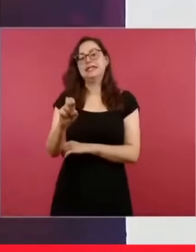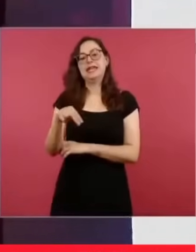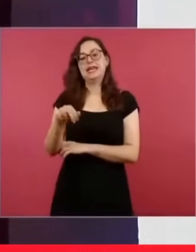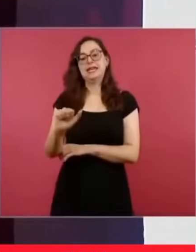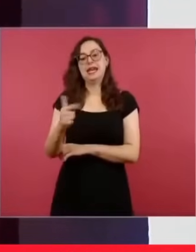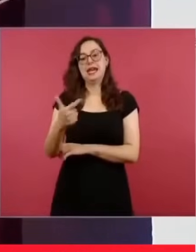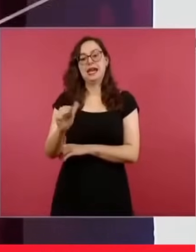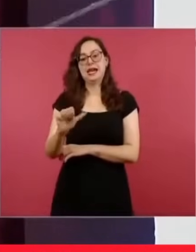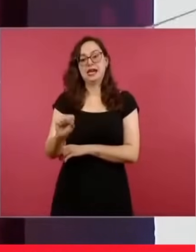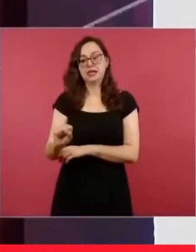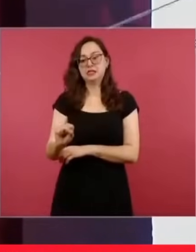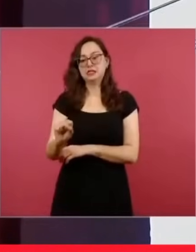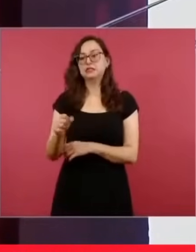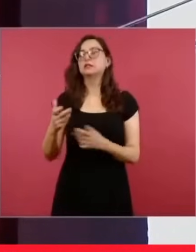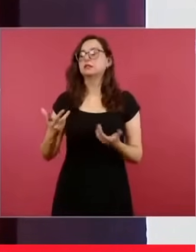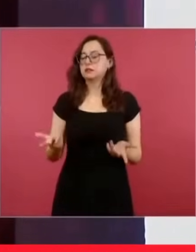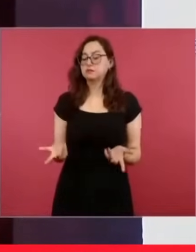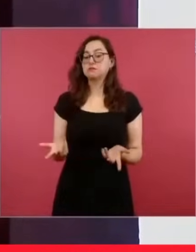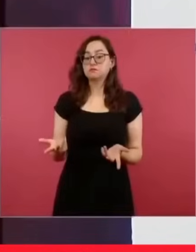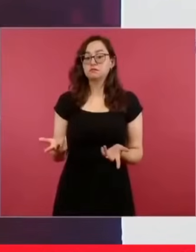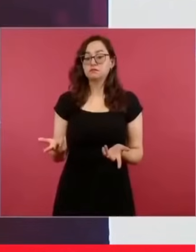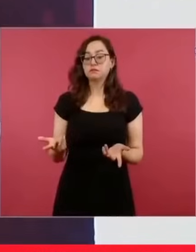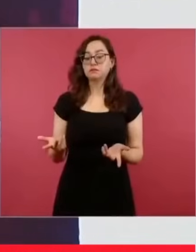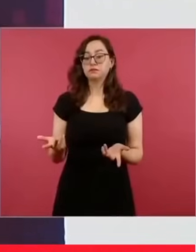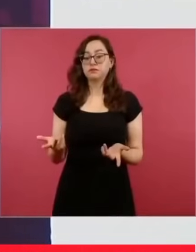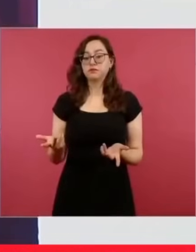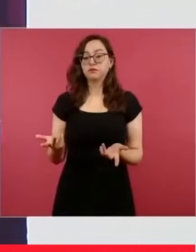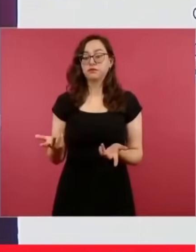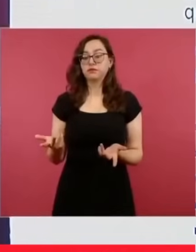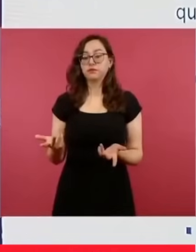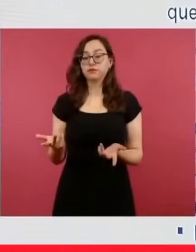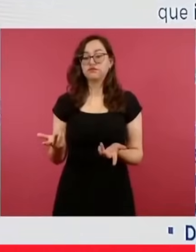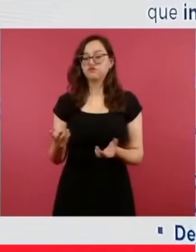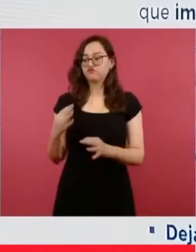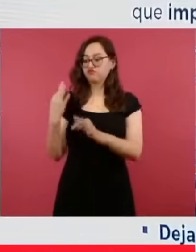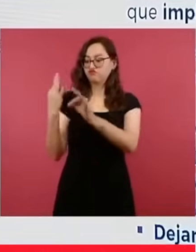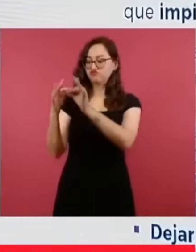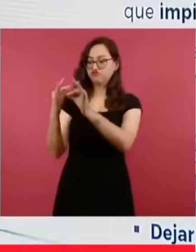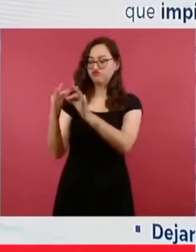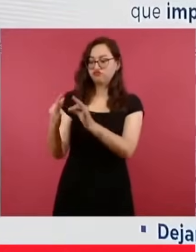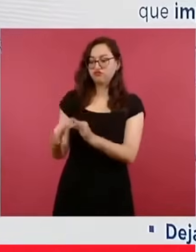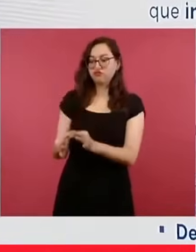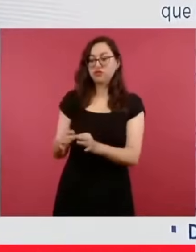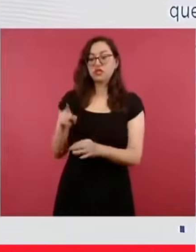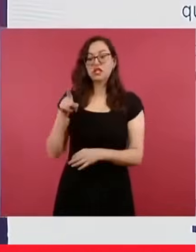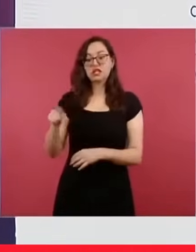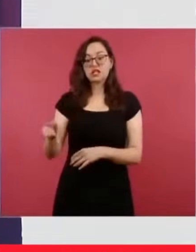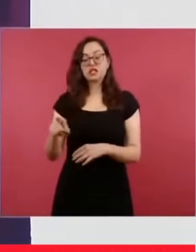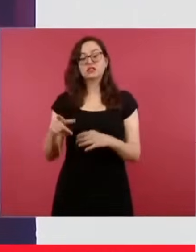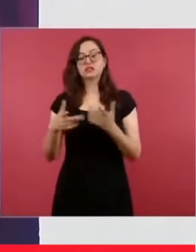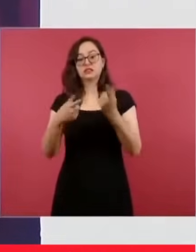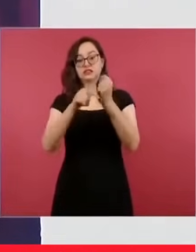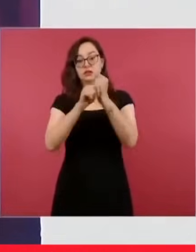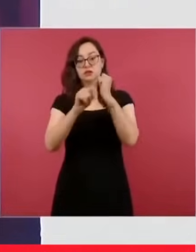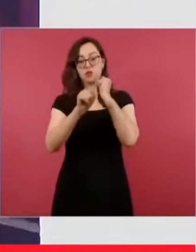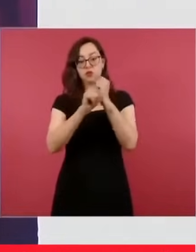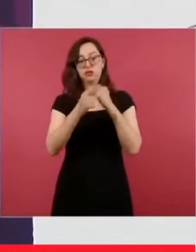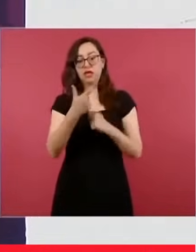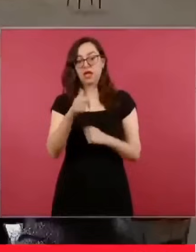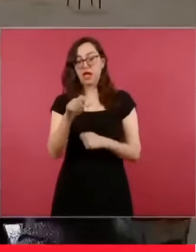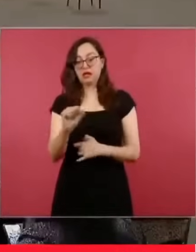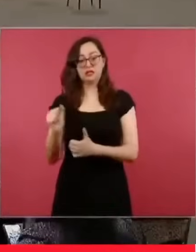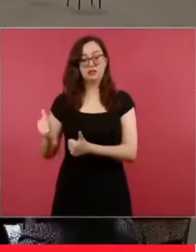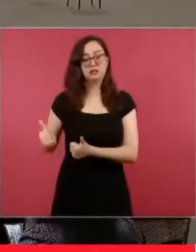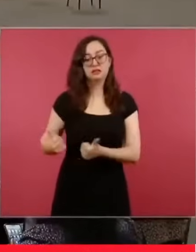gracias a una debida diligencia, impidió que se renovara el transporte de gas, la entrega de gas a